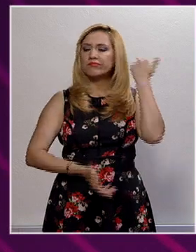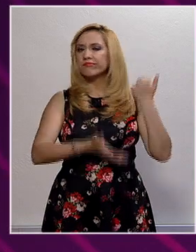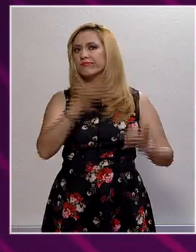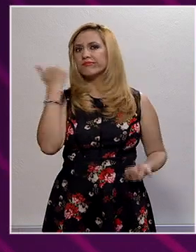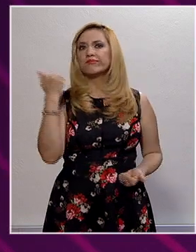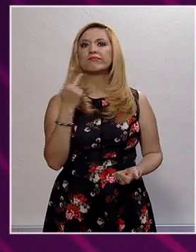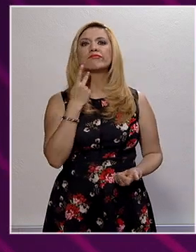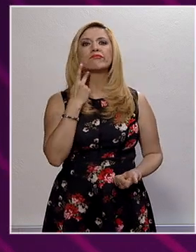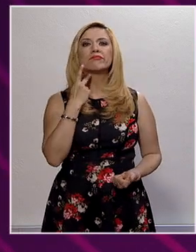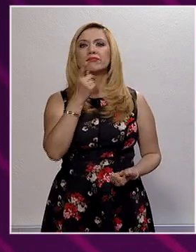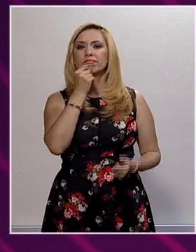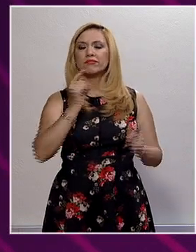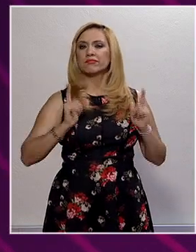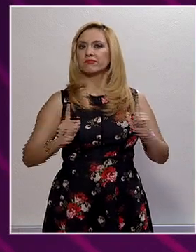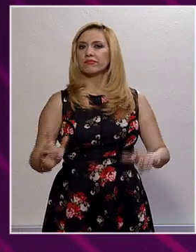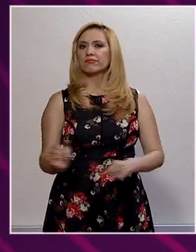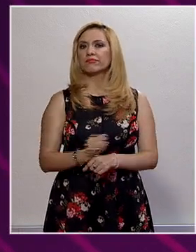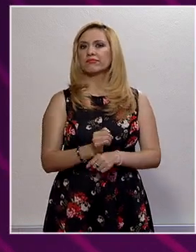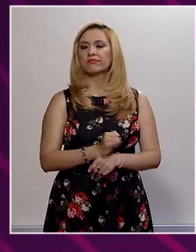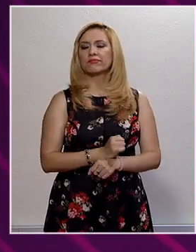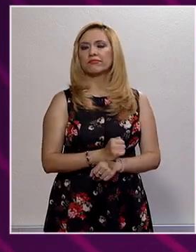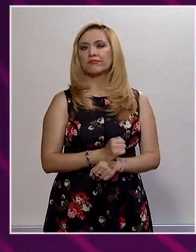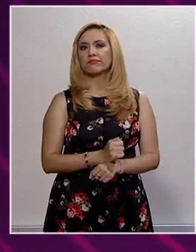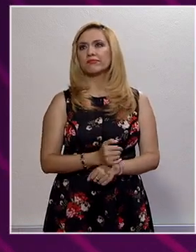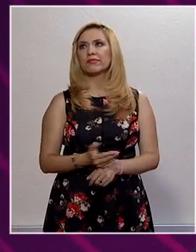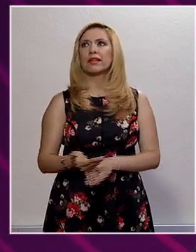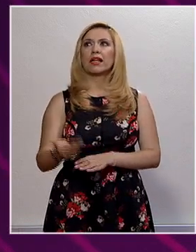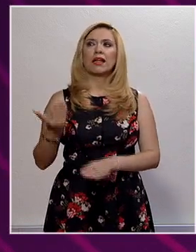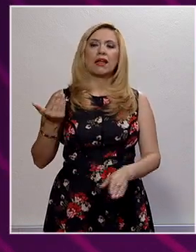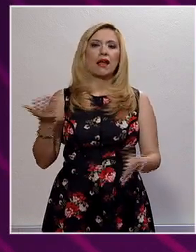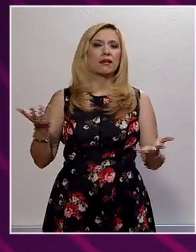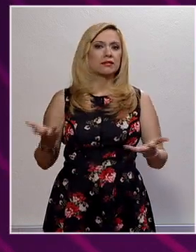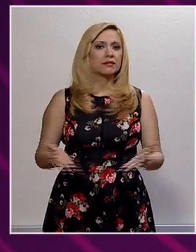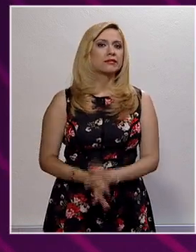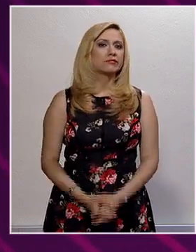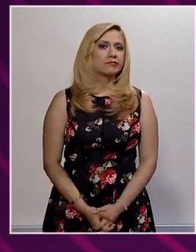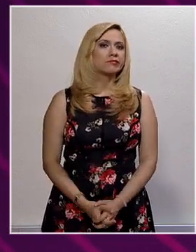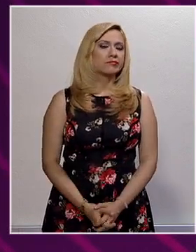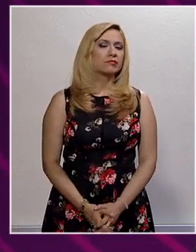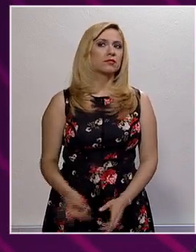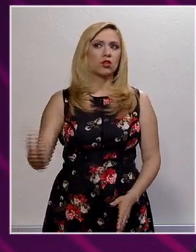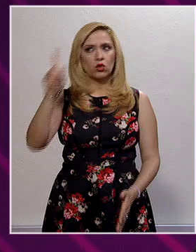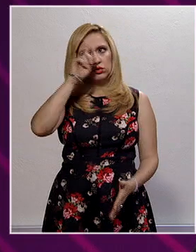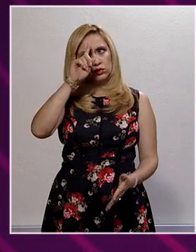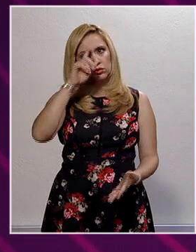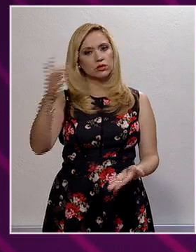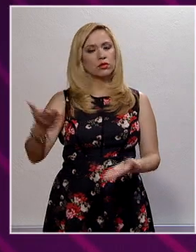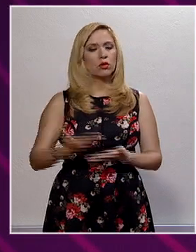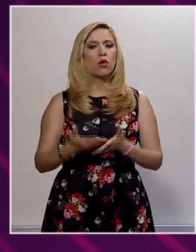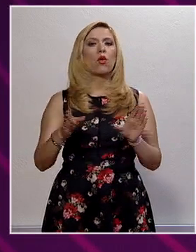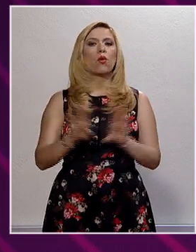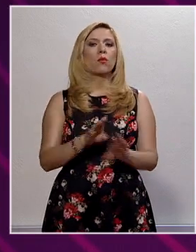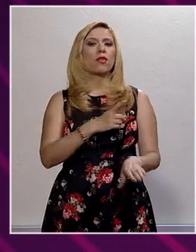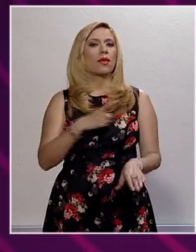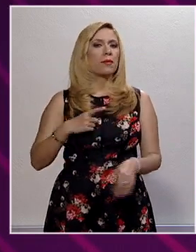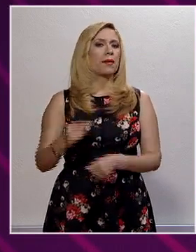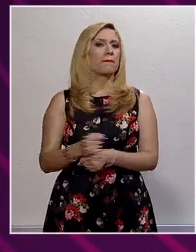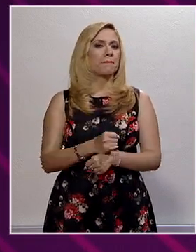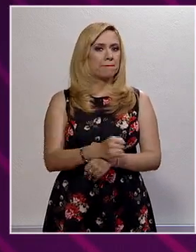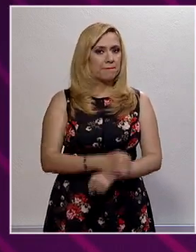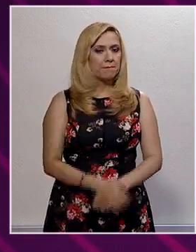la Procuraduría de ese entonces para llevar a cabo, ¿no? Entonces es como una guía también didáctica de cómo tenemos que hacer las